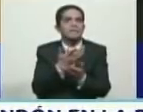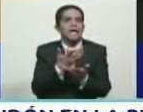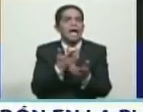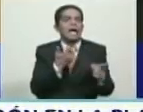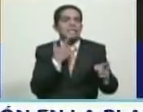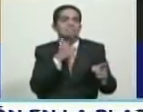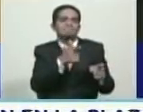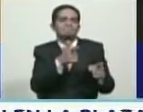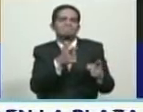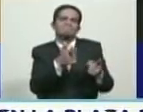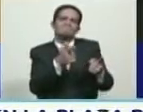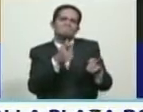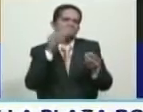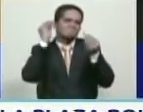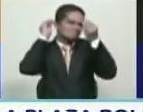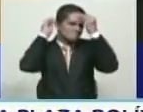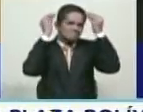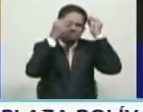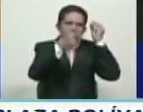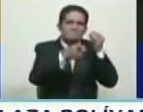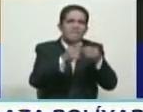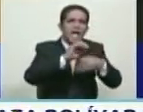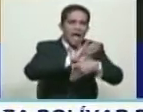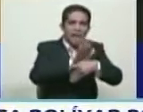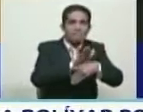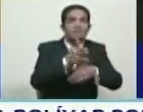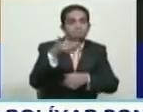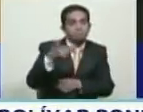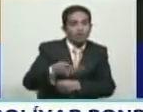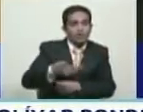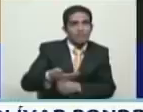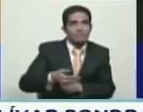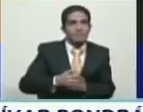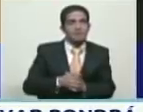la posición del ALBA es importante.